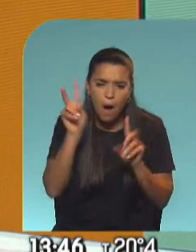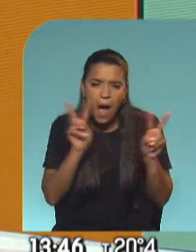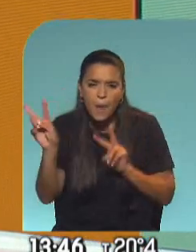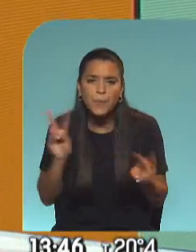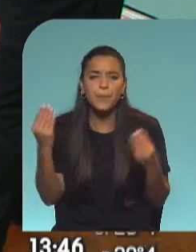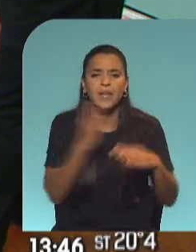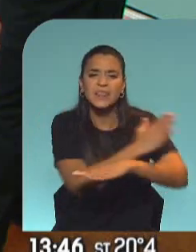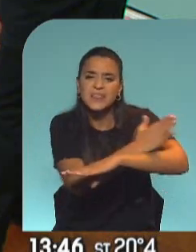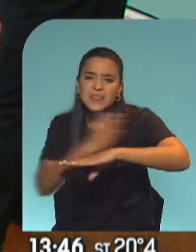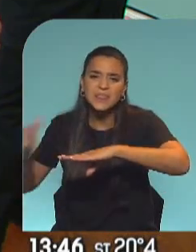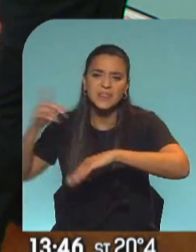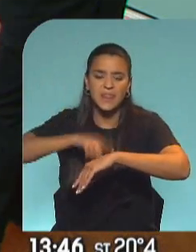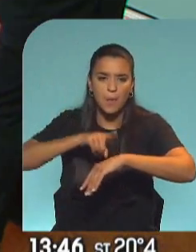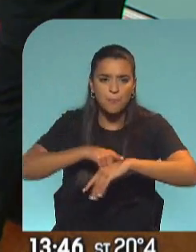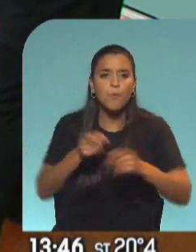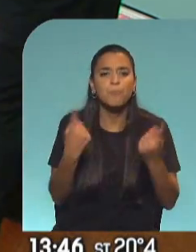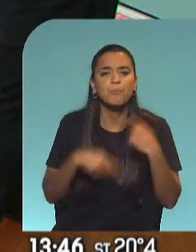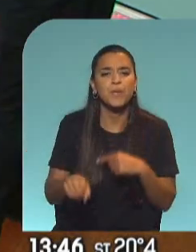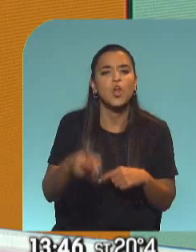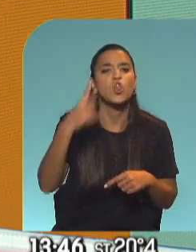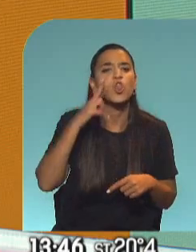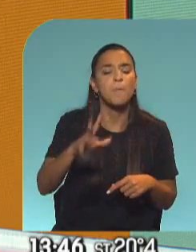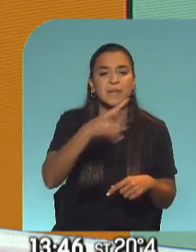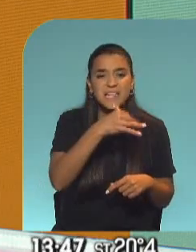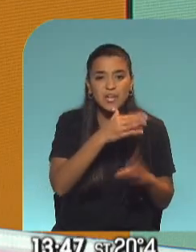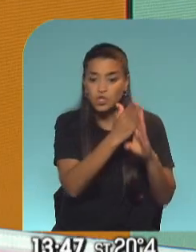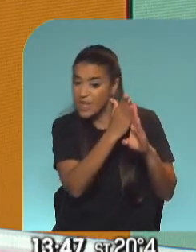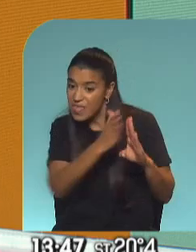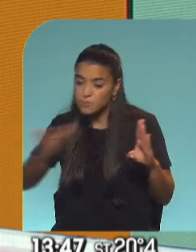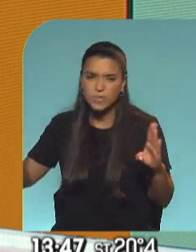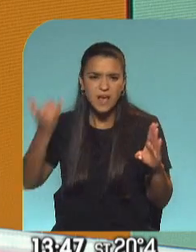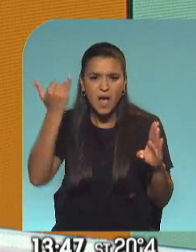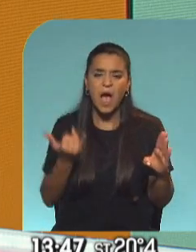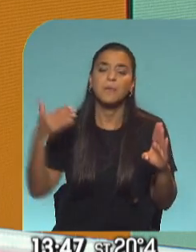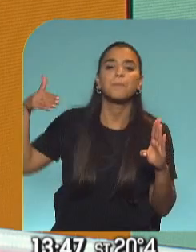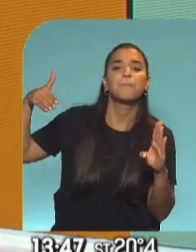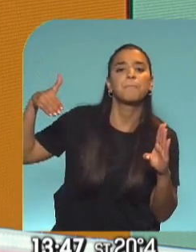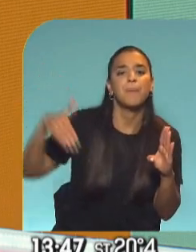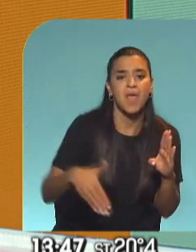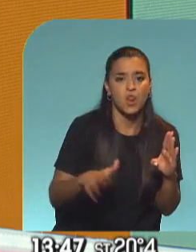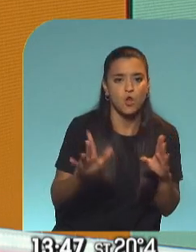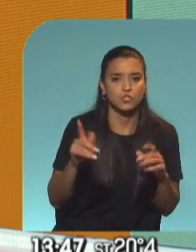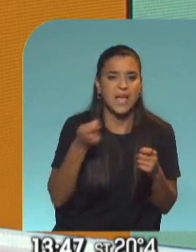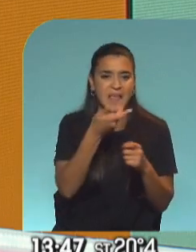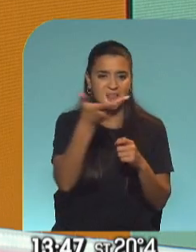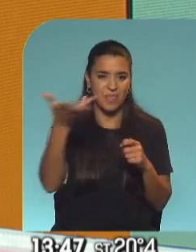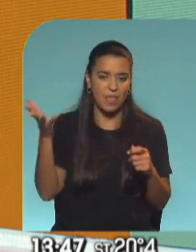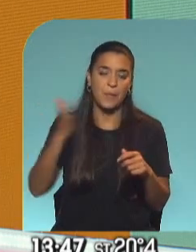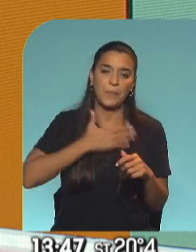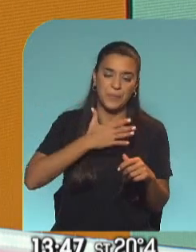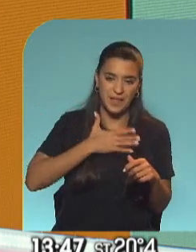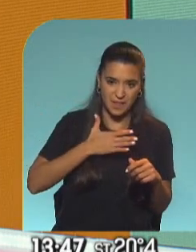esta línea de tiempo, pero después del 2014 empezó un pico en bajada de esta cantidad de